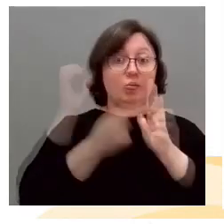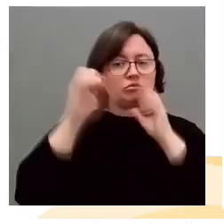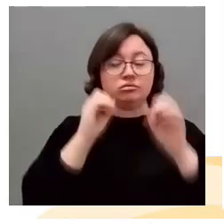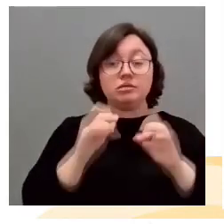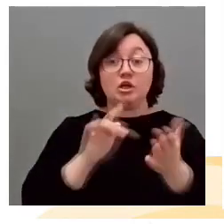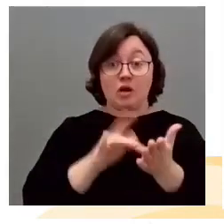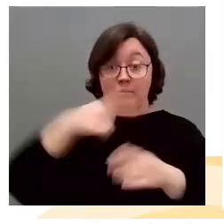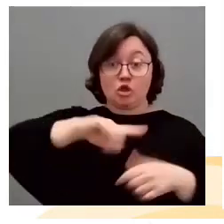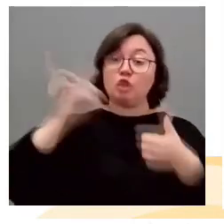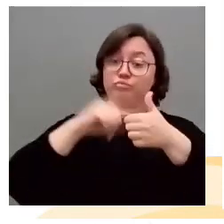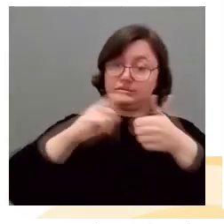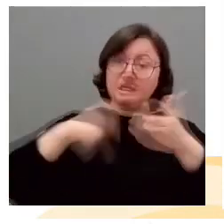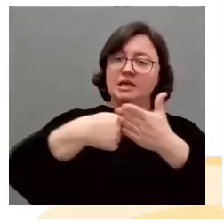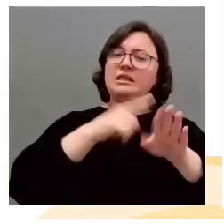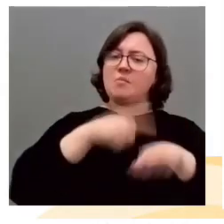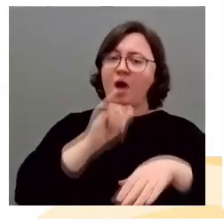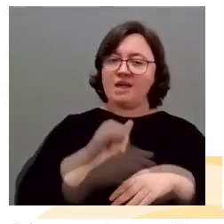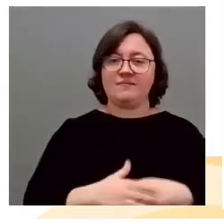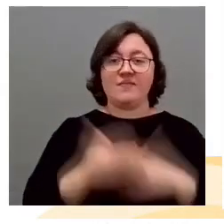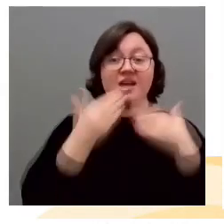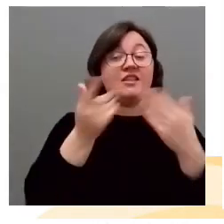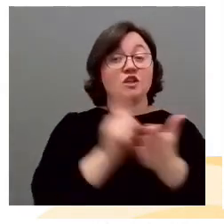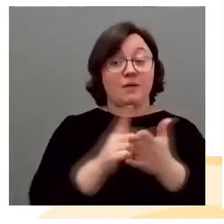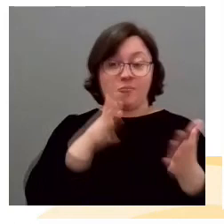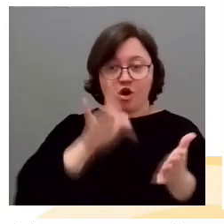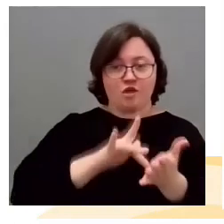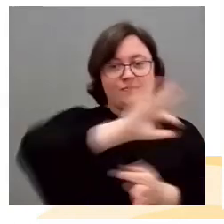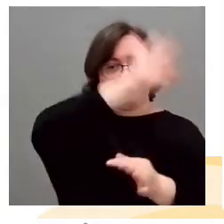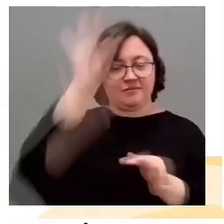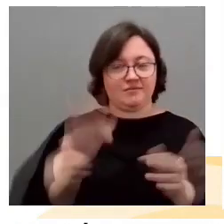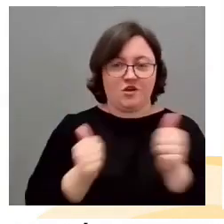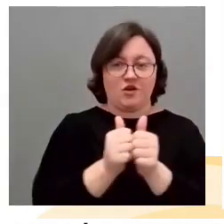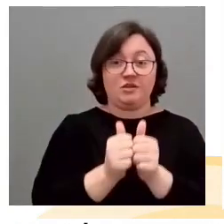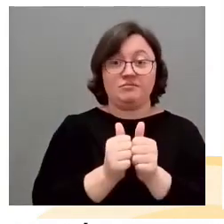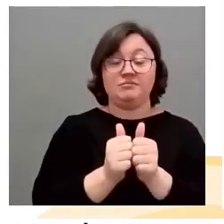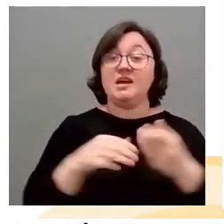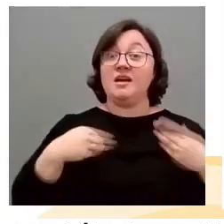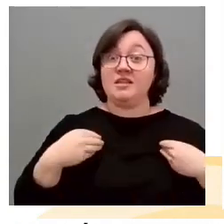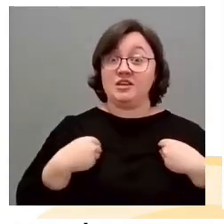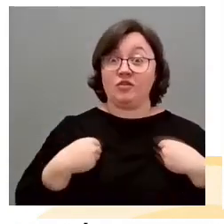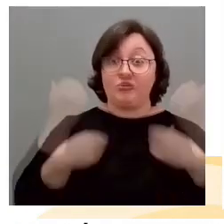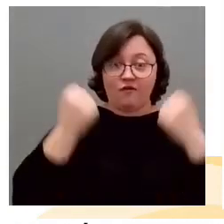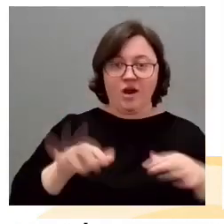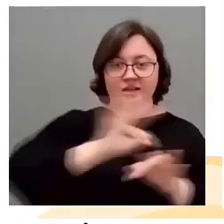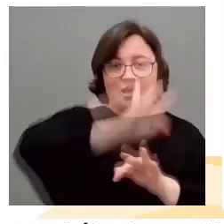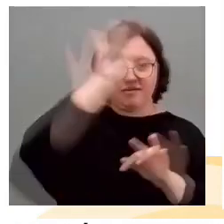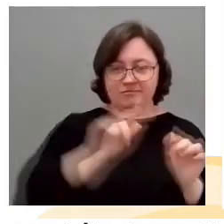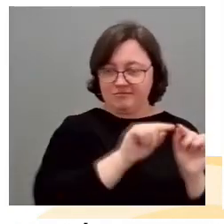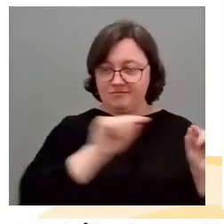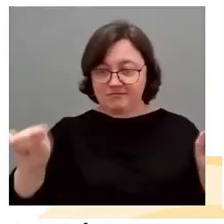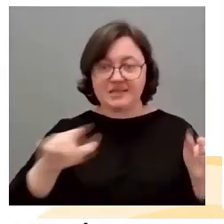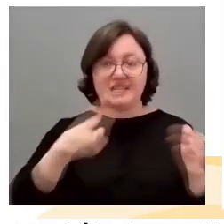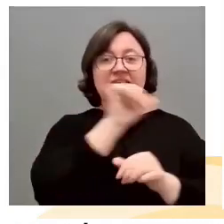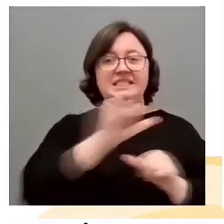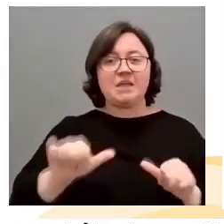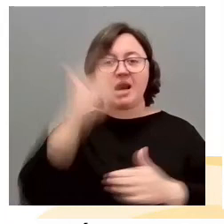que todavía podéis inscribiros. Gracias de nuevo por acompañarnos y que disfrutéis de estos días que hemos convertido en la Semana